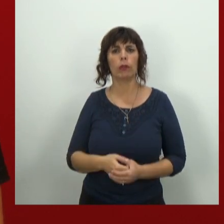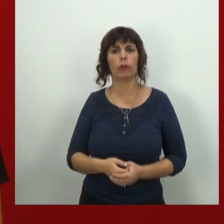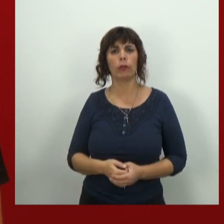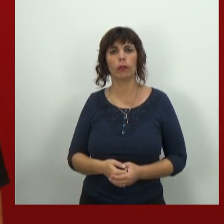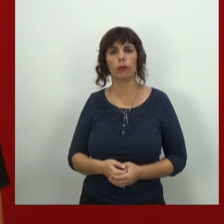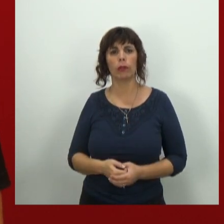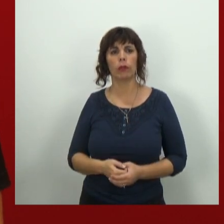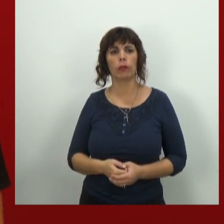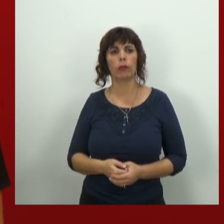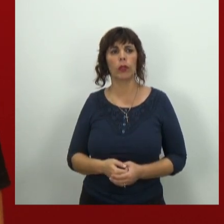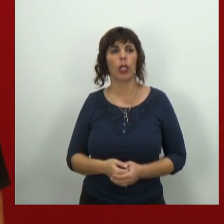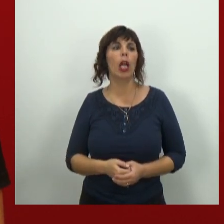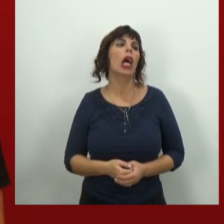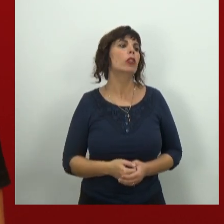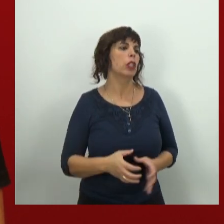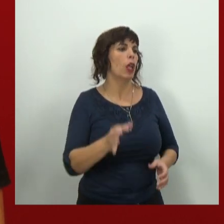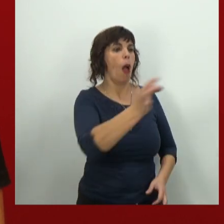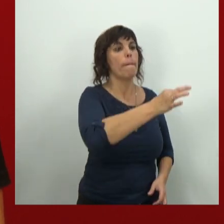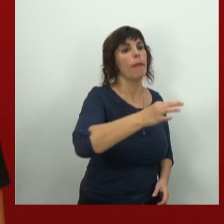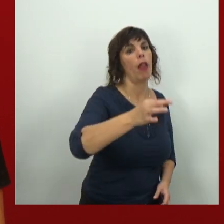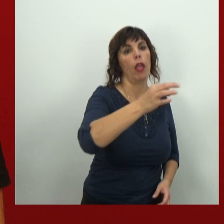Habrá muchos planetas